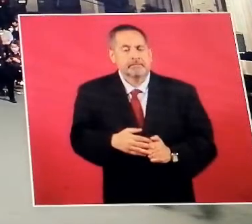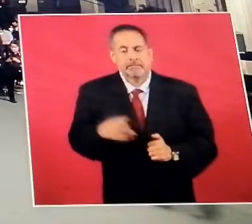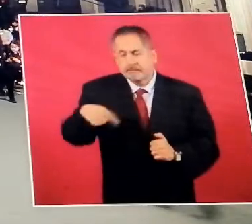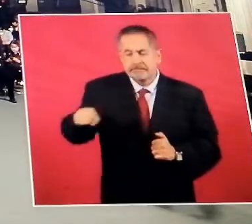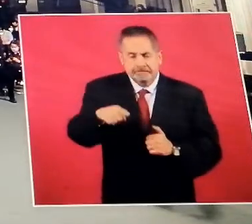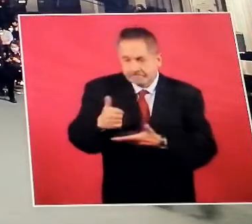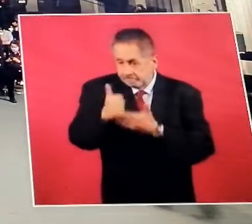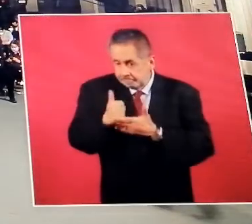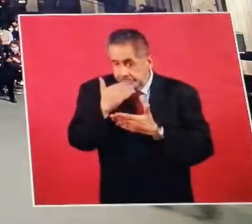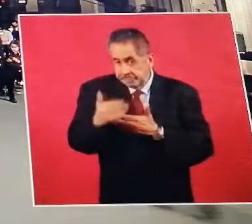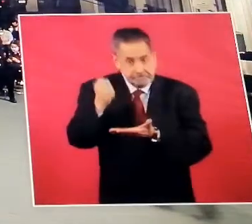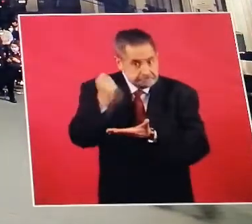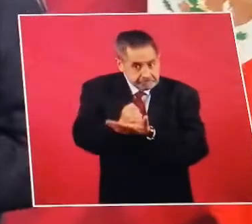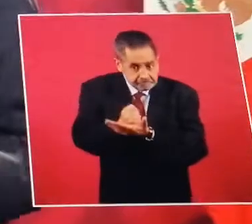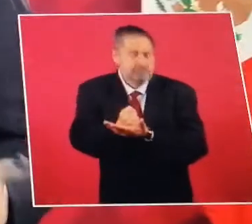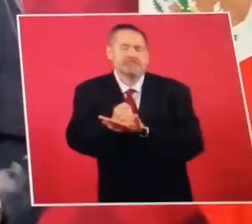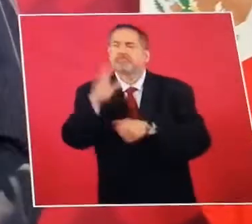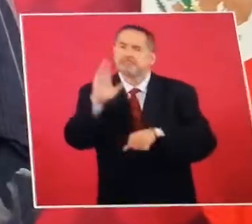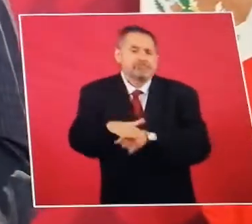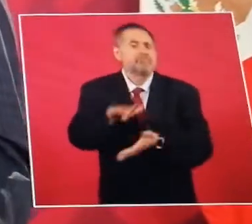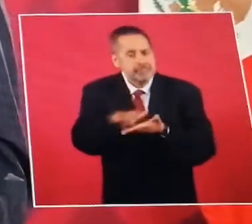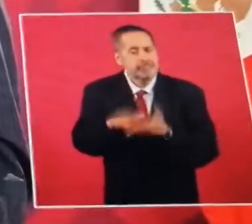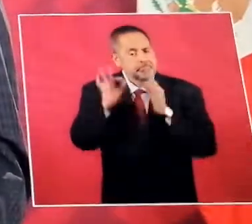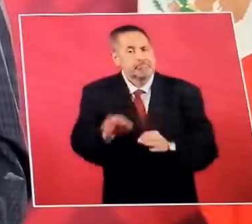vamos a contar con más apoyo